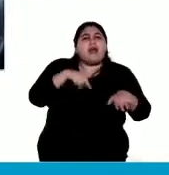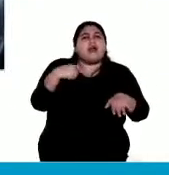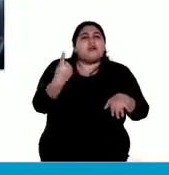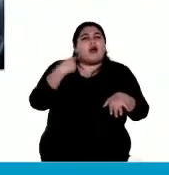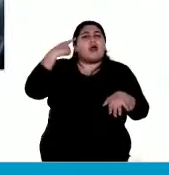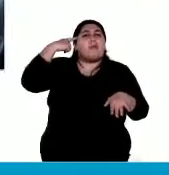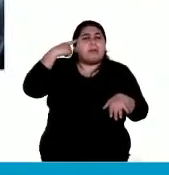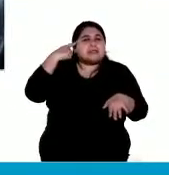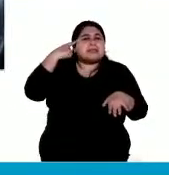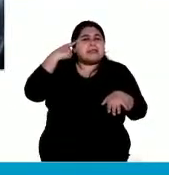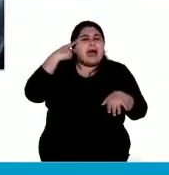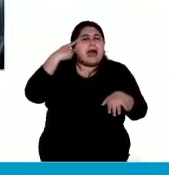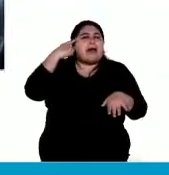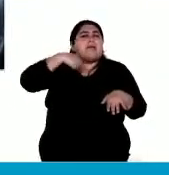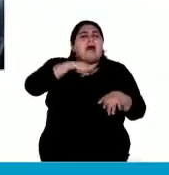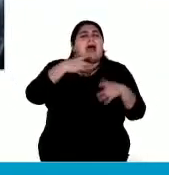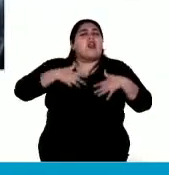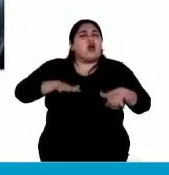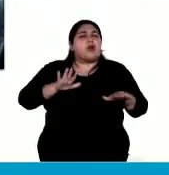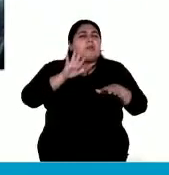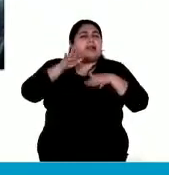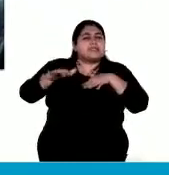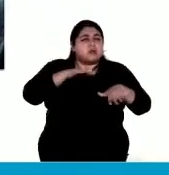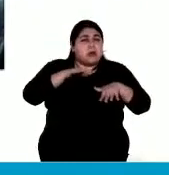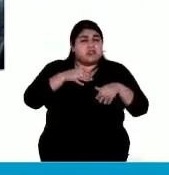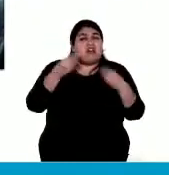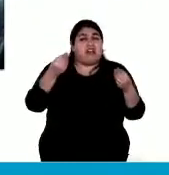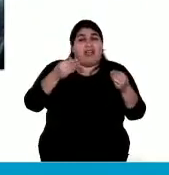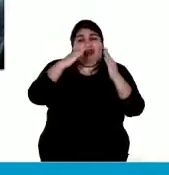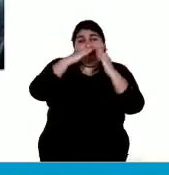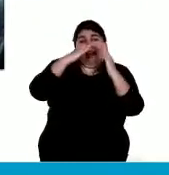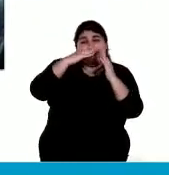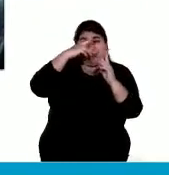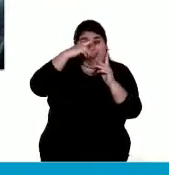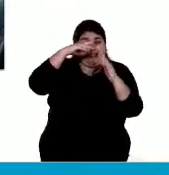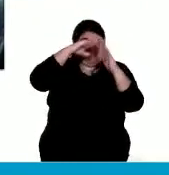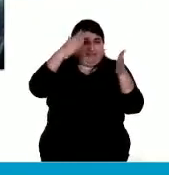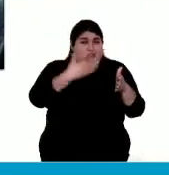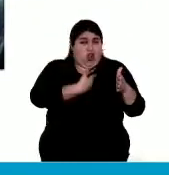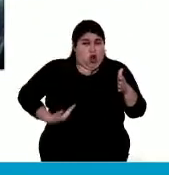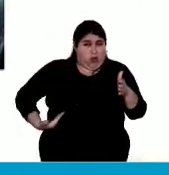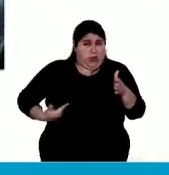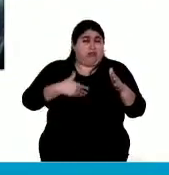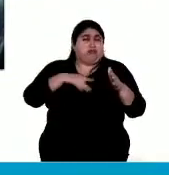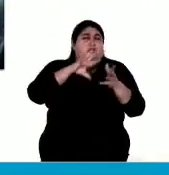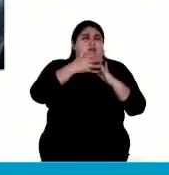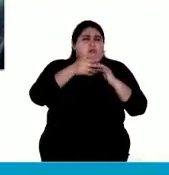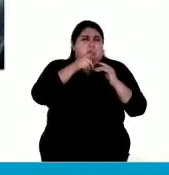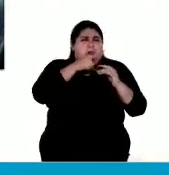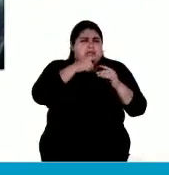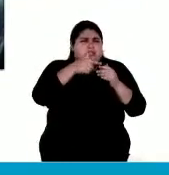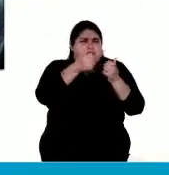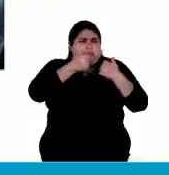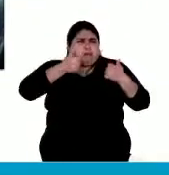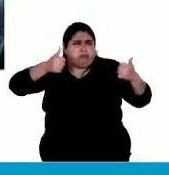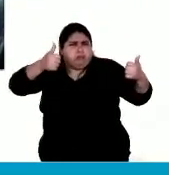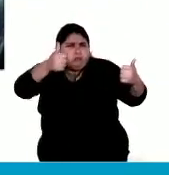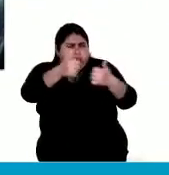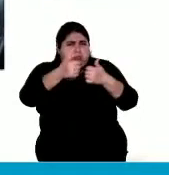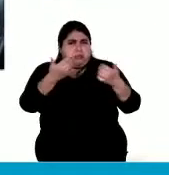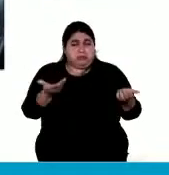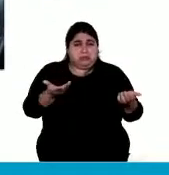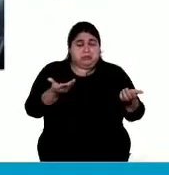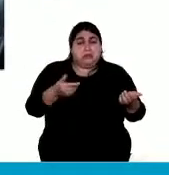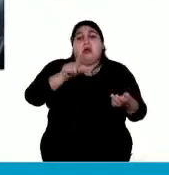la residencia del gobernador, y consideraron que era normal rodear la quinta presidencial de Olivos. Entonces,